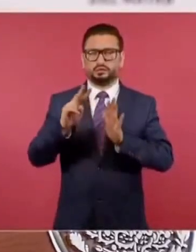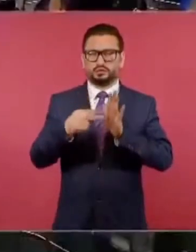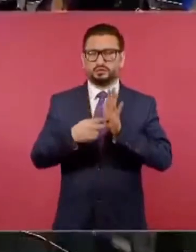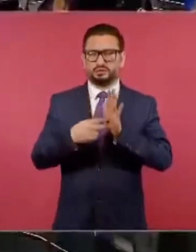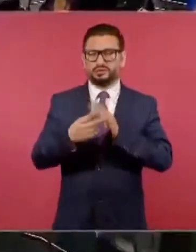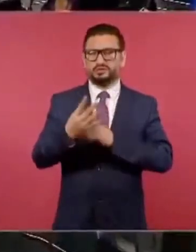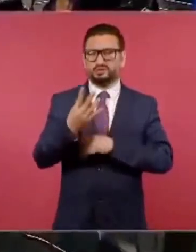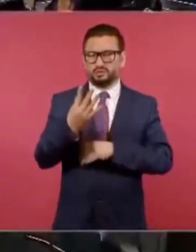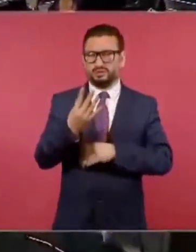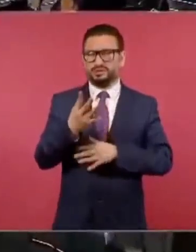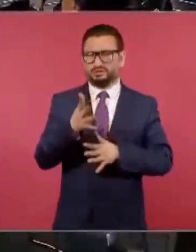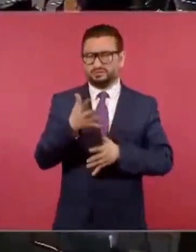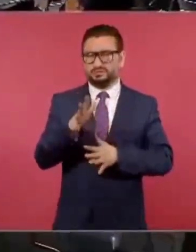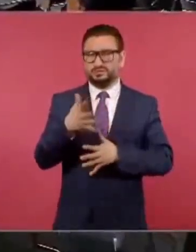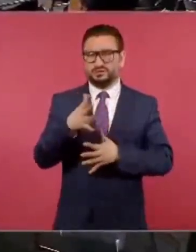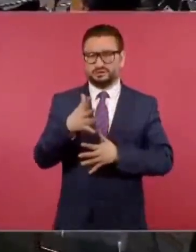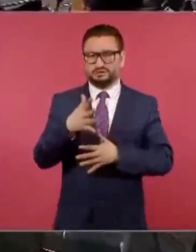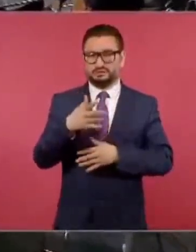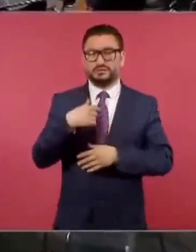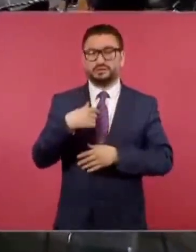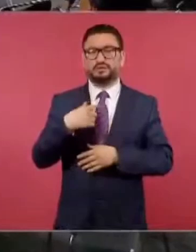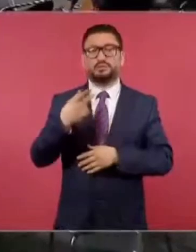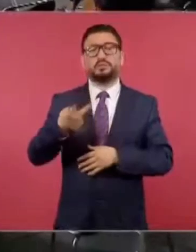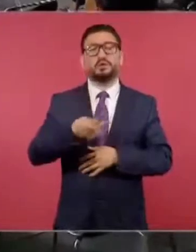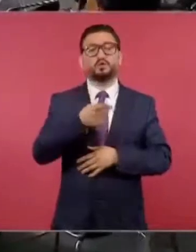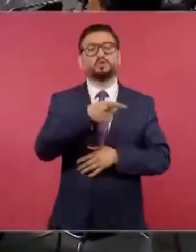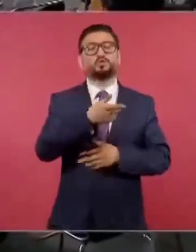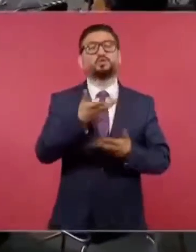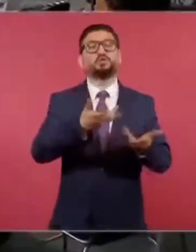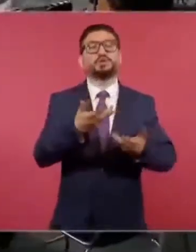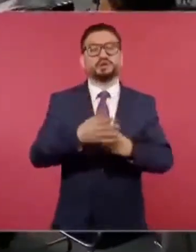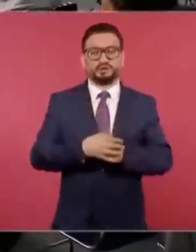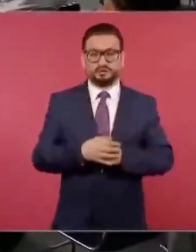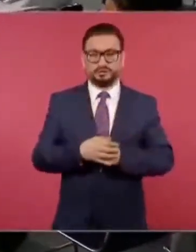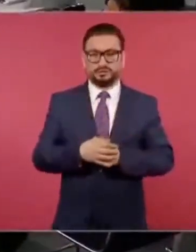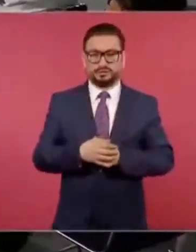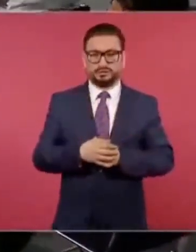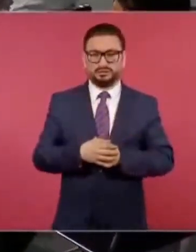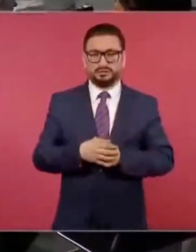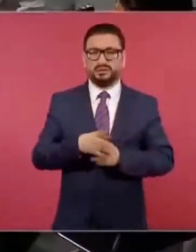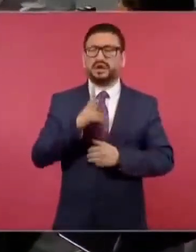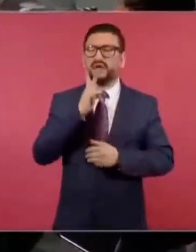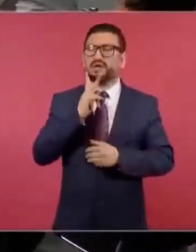2004, más o menos. ¿Qué vas a hacer? Me dice, a ver, consíguela.